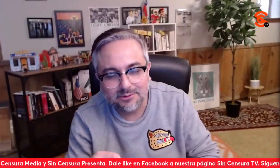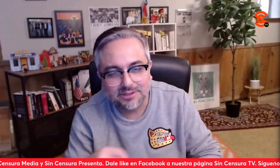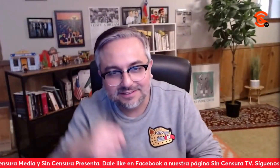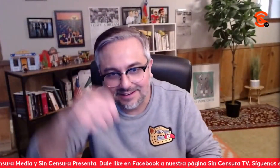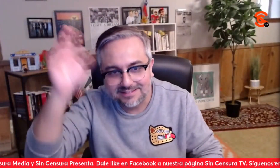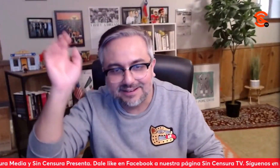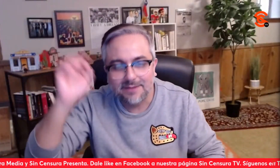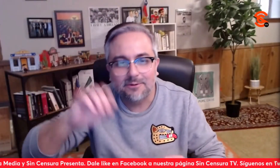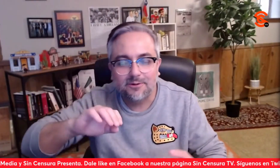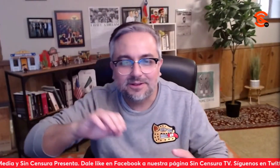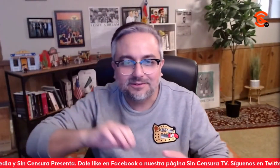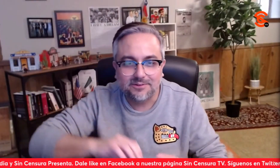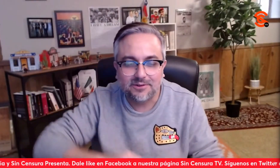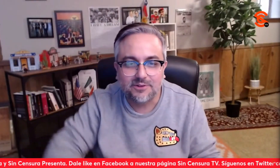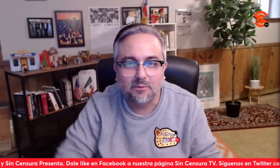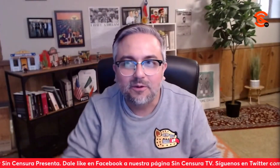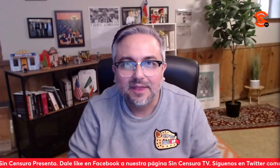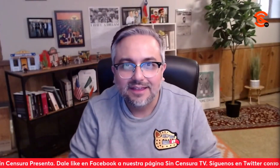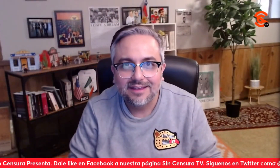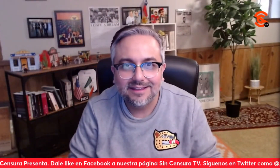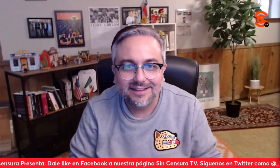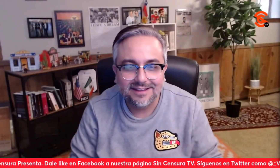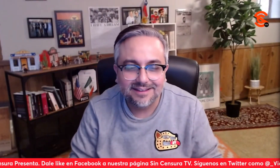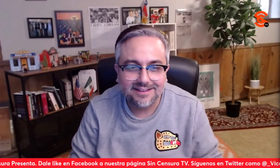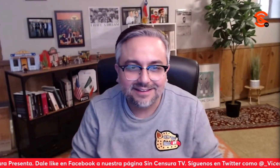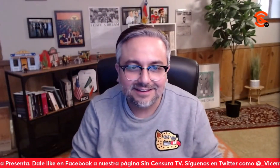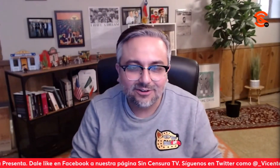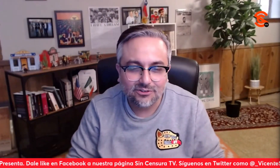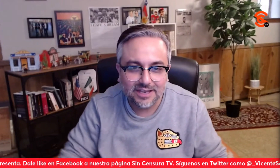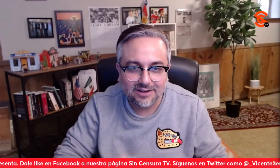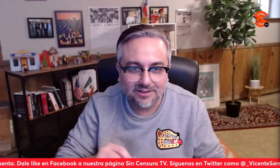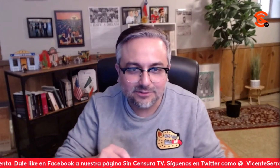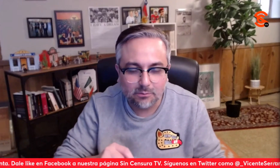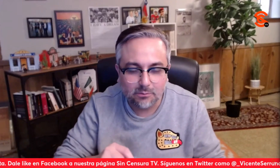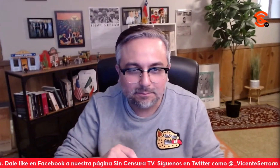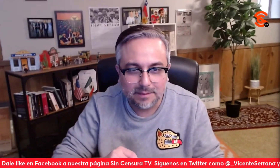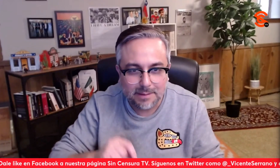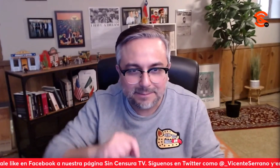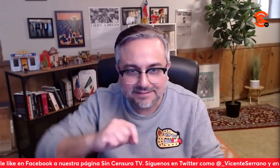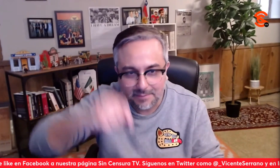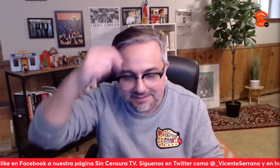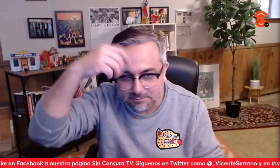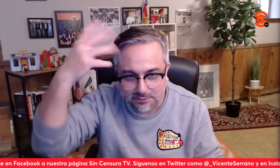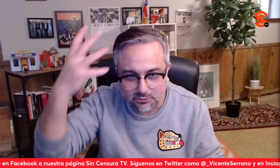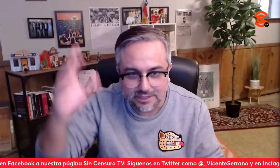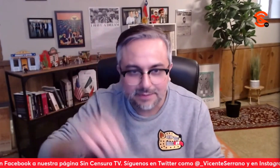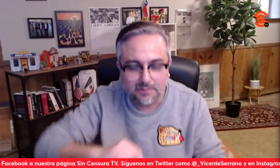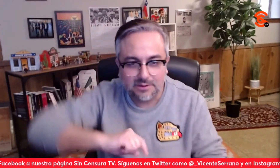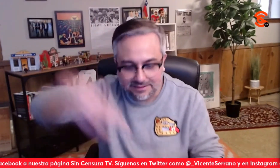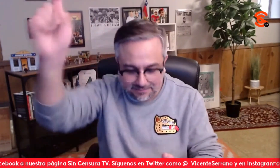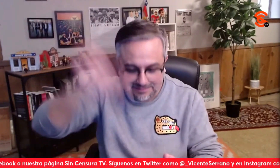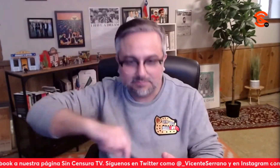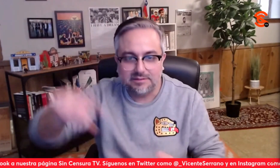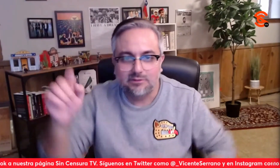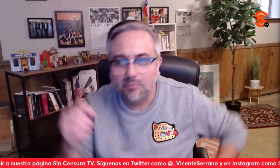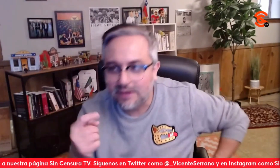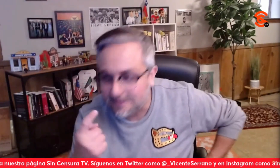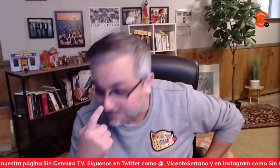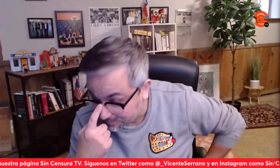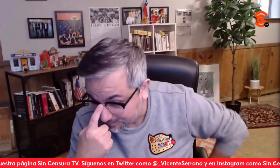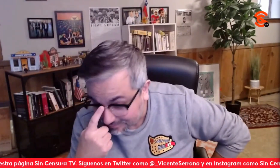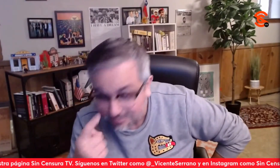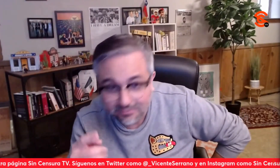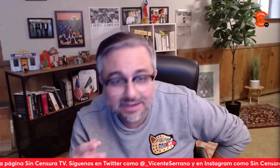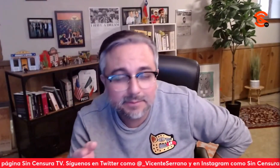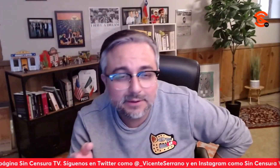para embrutecer el cerebro, ¿no? Eso es como no sé, ¿no? Es como papas sabritas para tu cerebro, ¿no? Así que no le estás pasando por